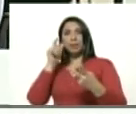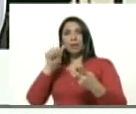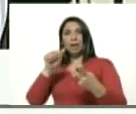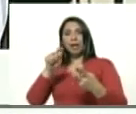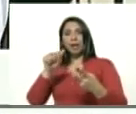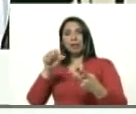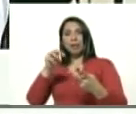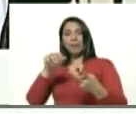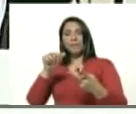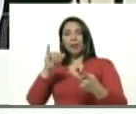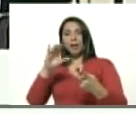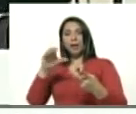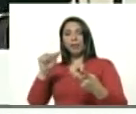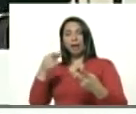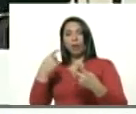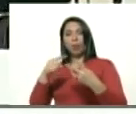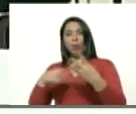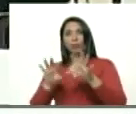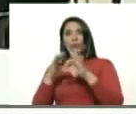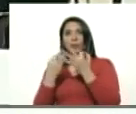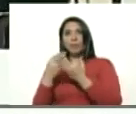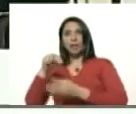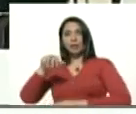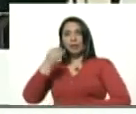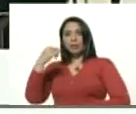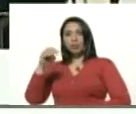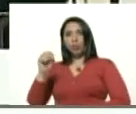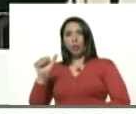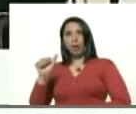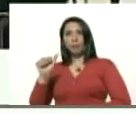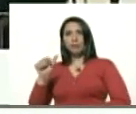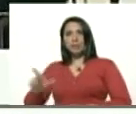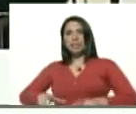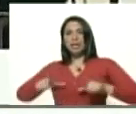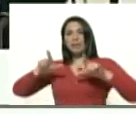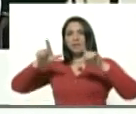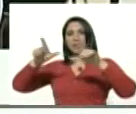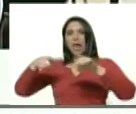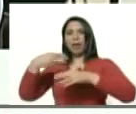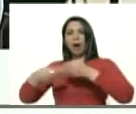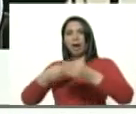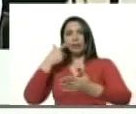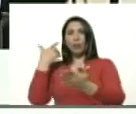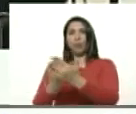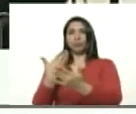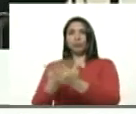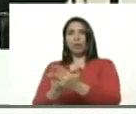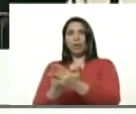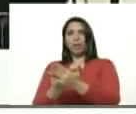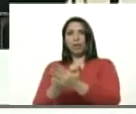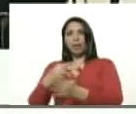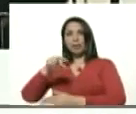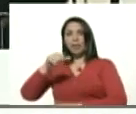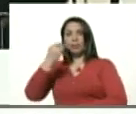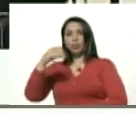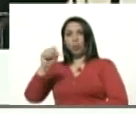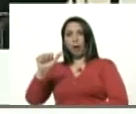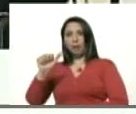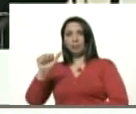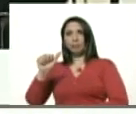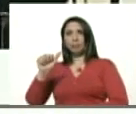Nazoa y al resto de los familiares de Aquiles el certificado que hace constar que Aquiles Nazoa